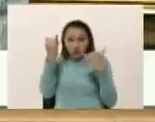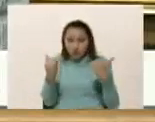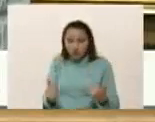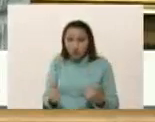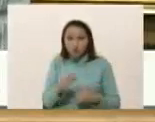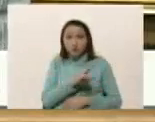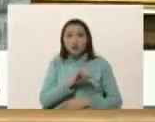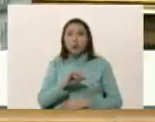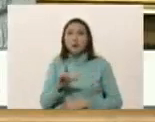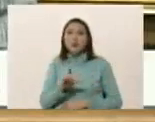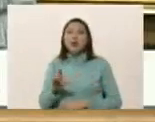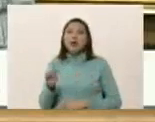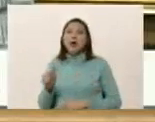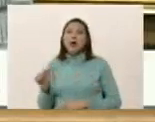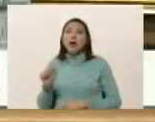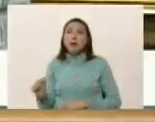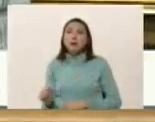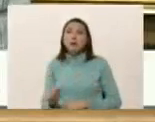poljak